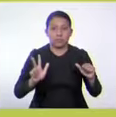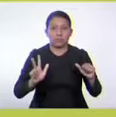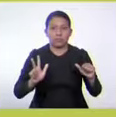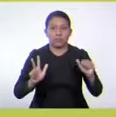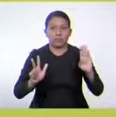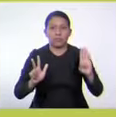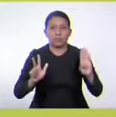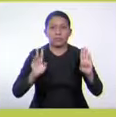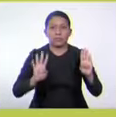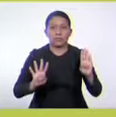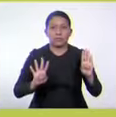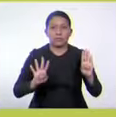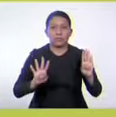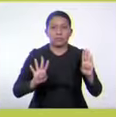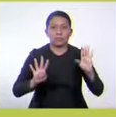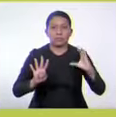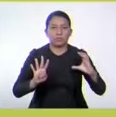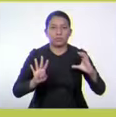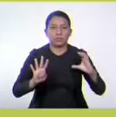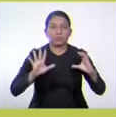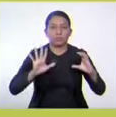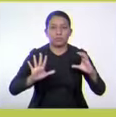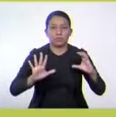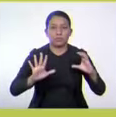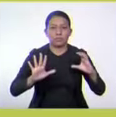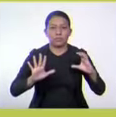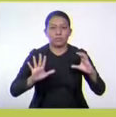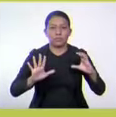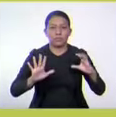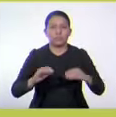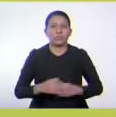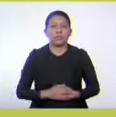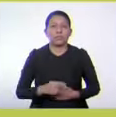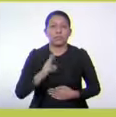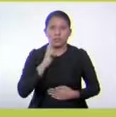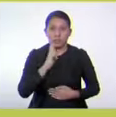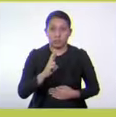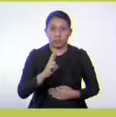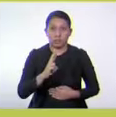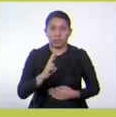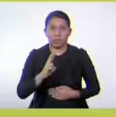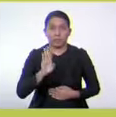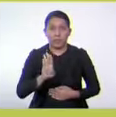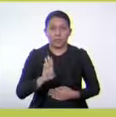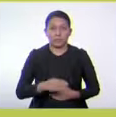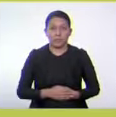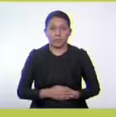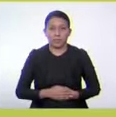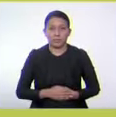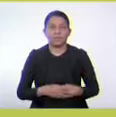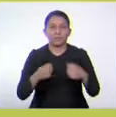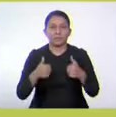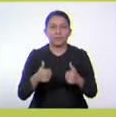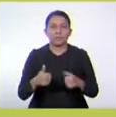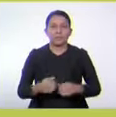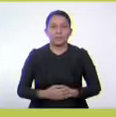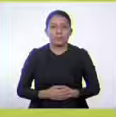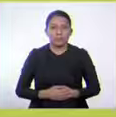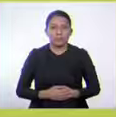B, 4, C, 5. Si tu respuesta es el literal B, estás en lo correcto.